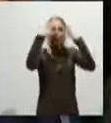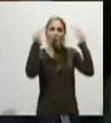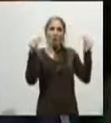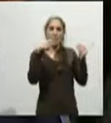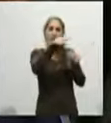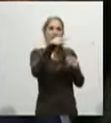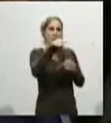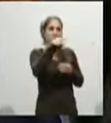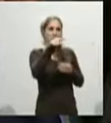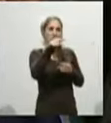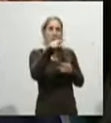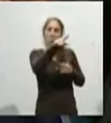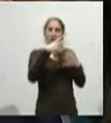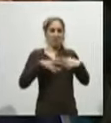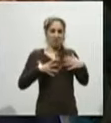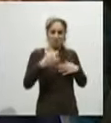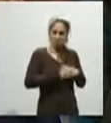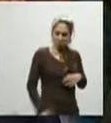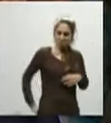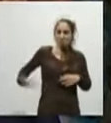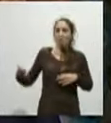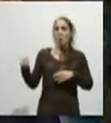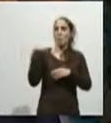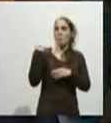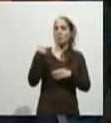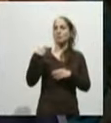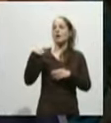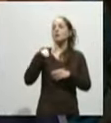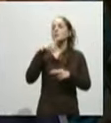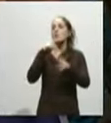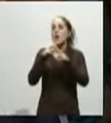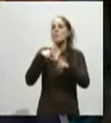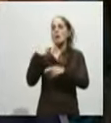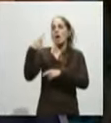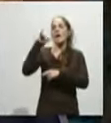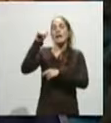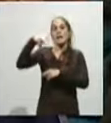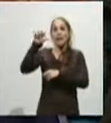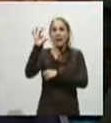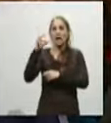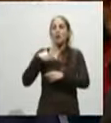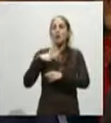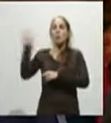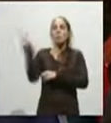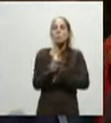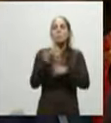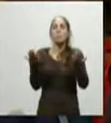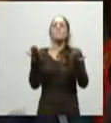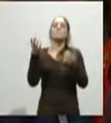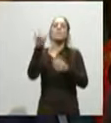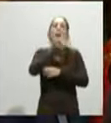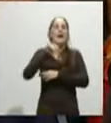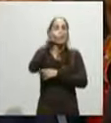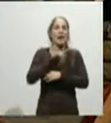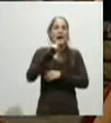me la pasó por culo. Y me dije, ¿y usted cómo se llama? Y yo, soy Ginés. ¿De dónde viene? Y yo, soy de Canarias. Dice, ¿cuál